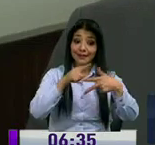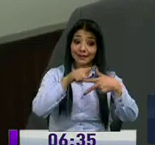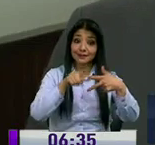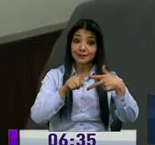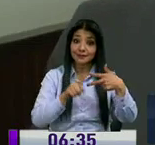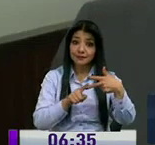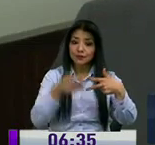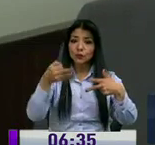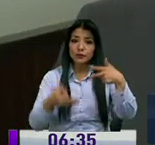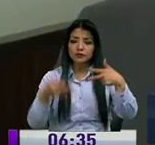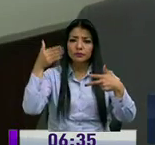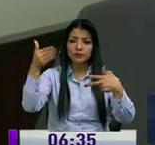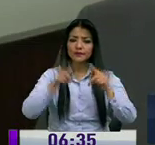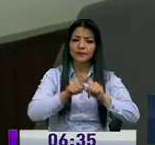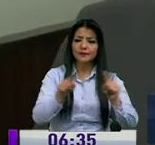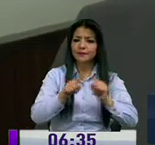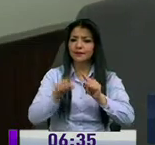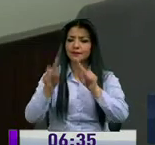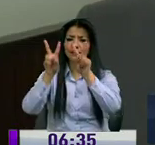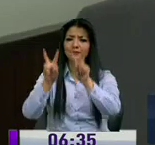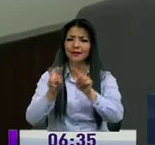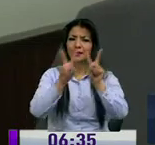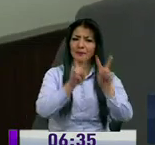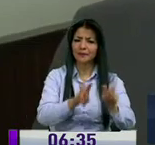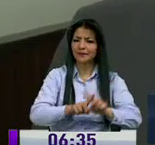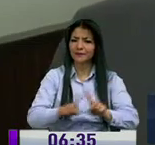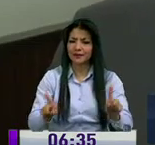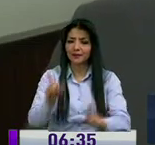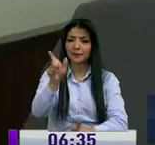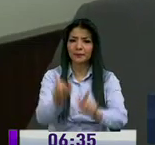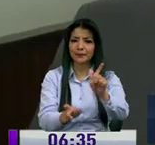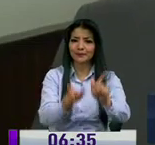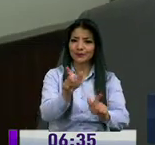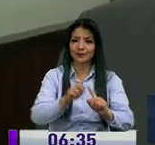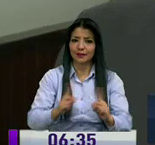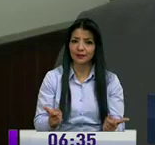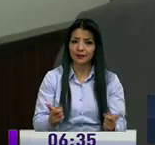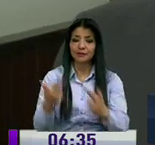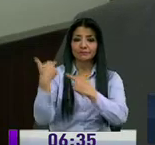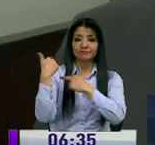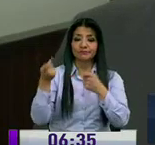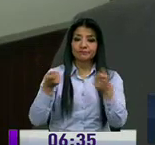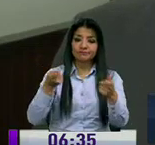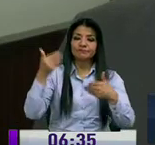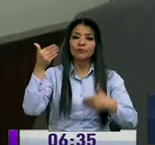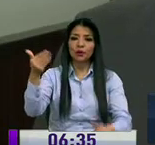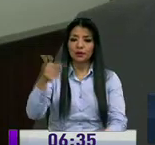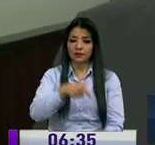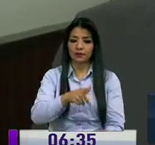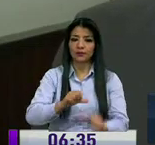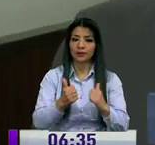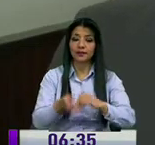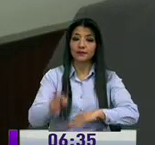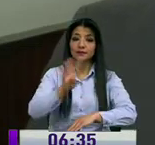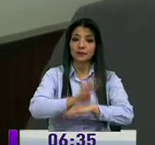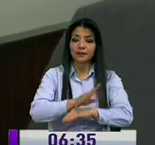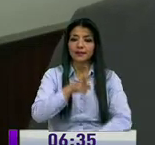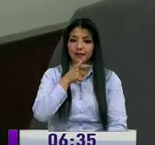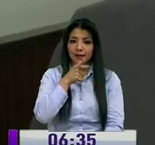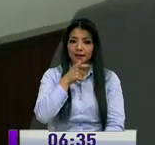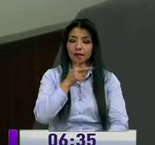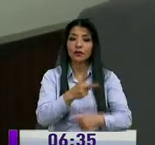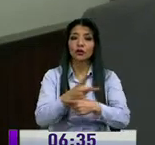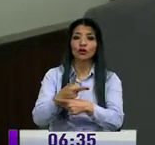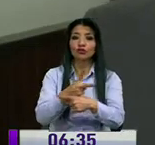en uno con diferentes causales de diferentes sectores sin tomar en cuenta que la potestad de control político que tiene la Asamblea Nacional es al Consejo